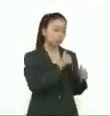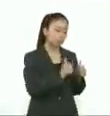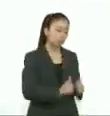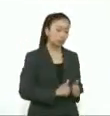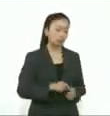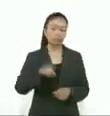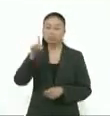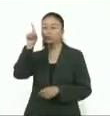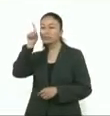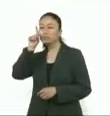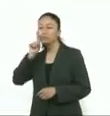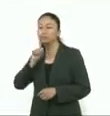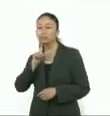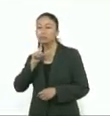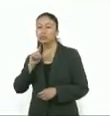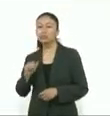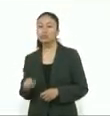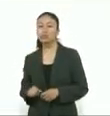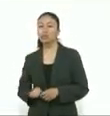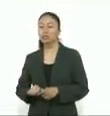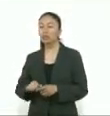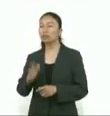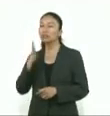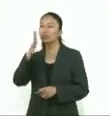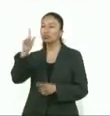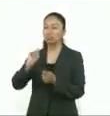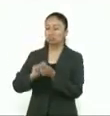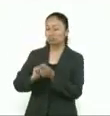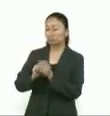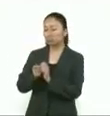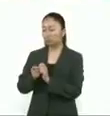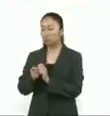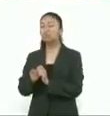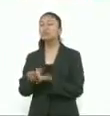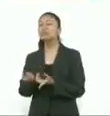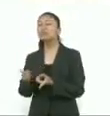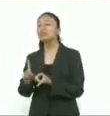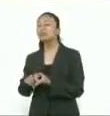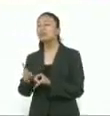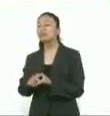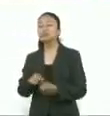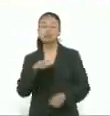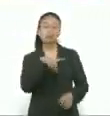Mujeres por y para la transformación, ¿dónde estamos?